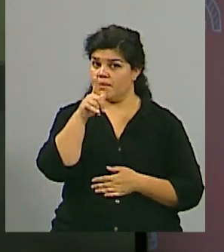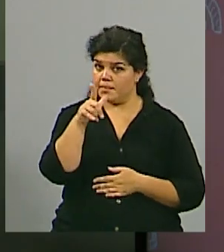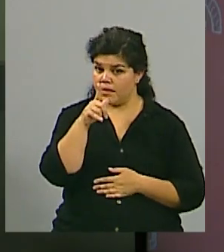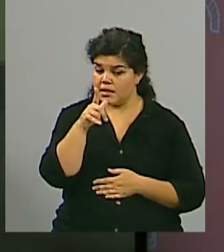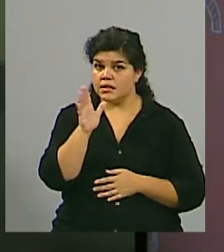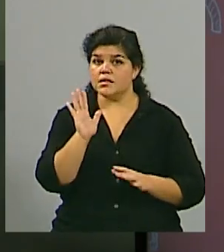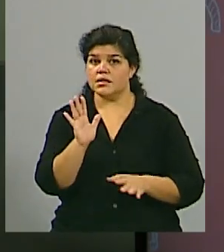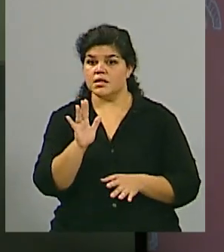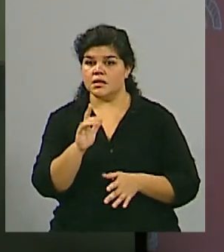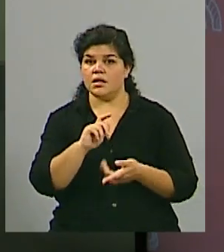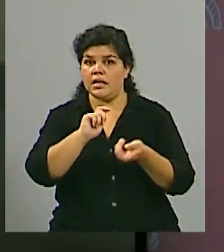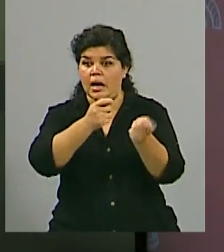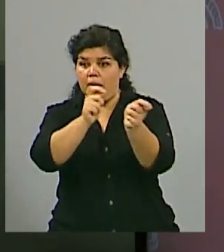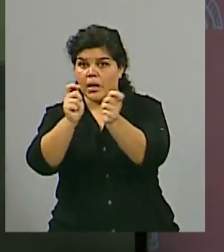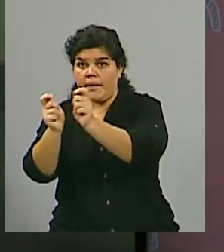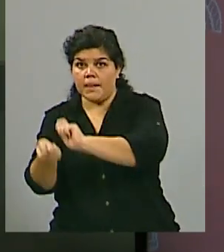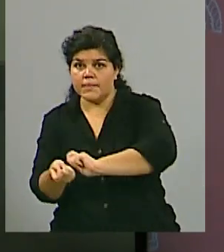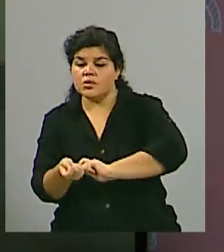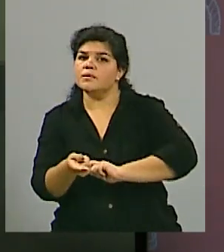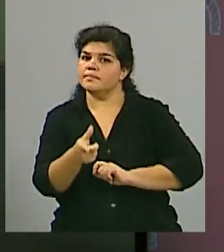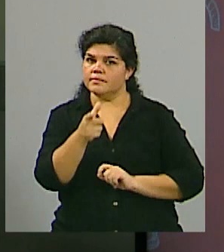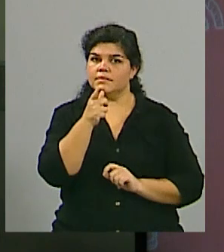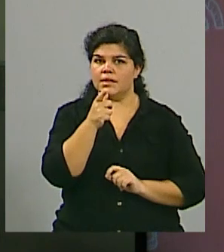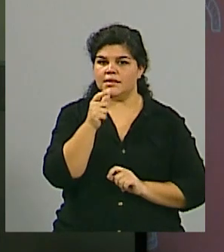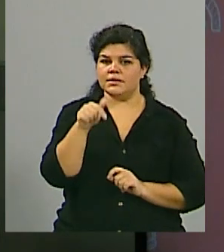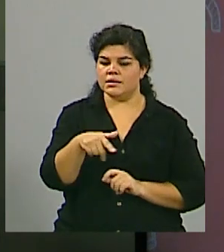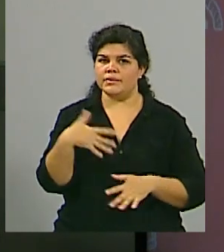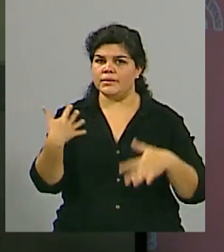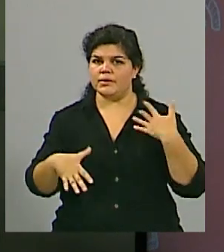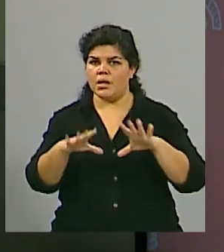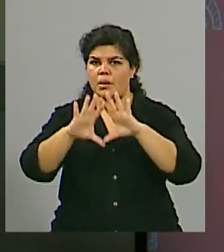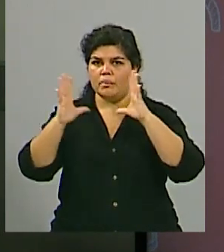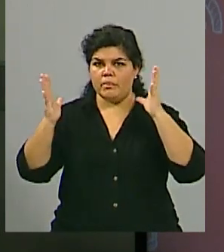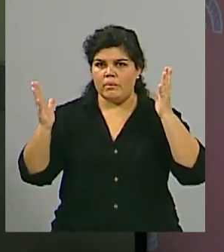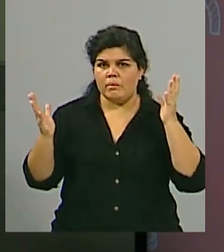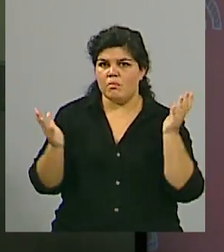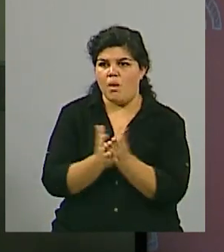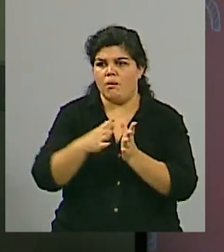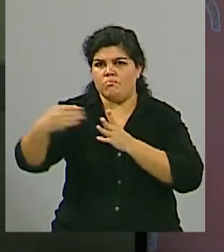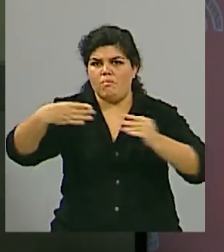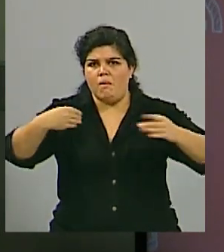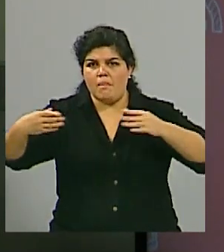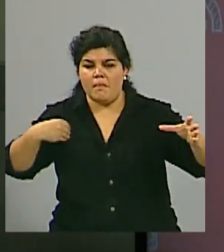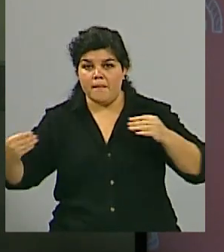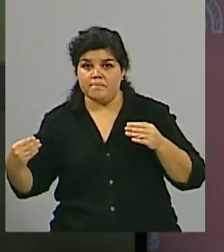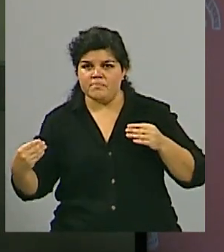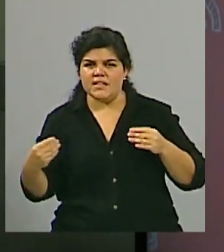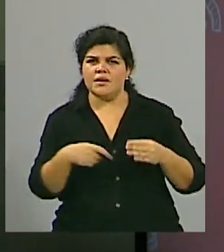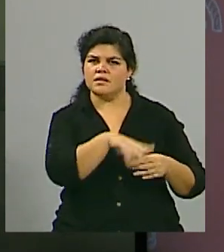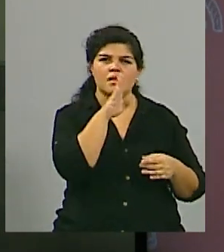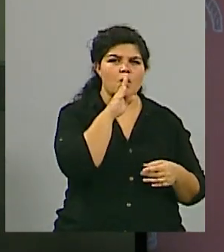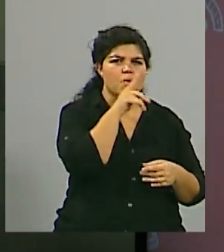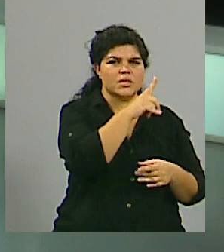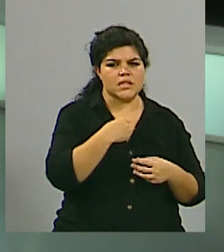importante. ¿Esto genera algún tipo de temor en Estados Unidos? Que ellos dicen, bueno, incluso Shannon decía, bueno, no es una cuestión antojadiza de